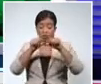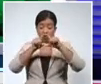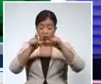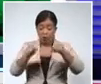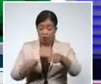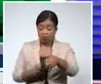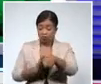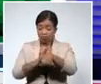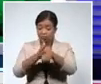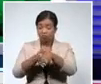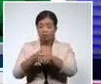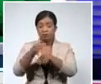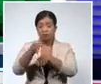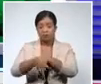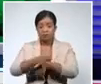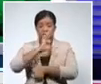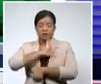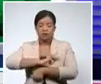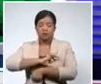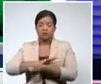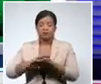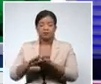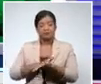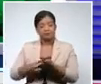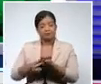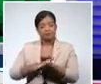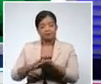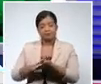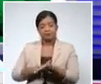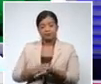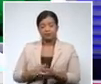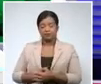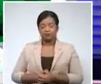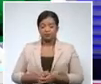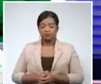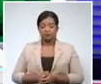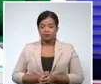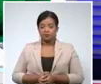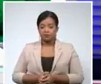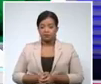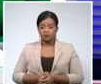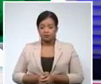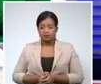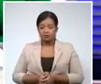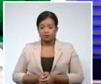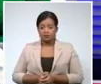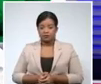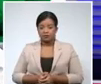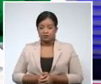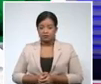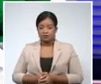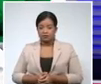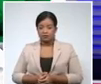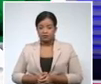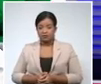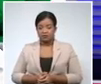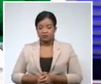COVID-19, pues han estado asintomáticas en el momento que se ha hecho el diagnóstico. De